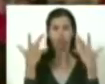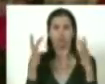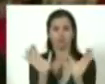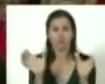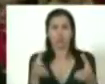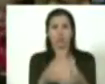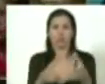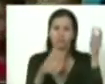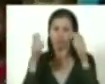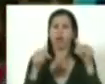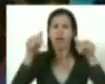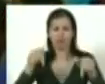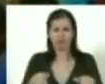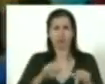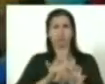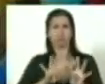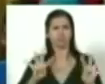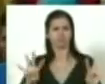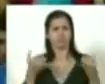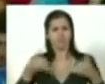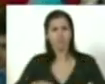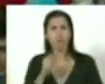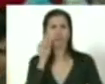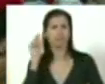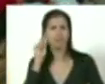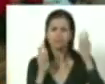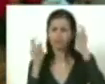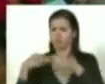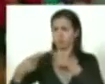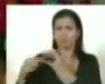equipo de Chávez. Aquí estamos sus hijos y sus hijas.